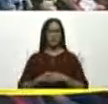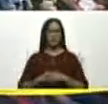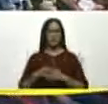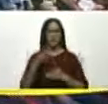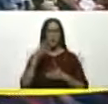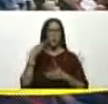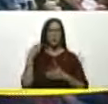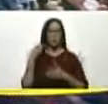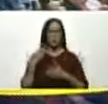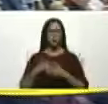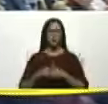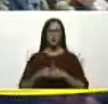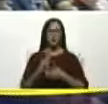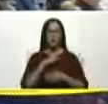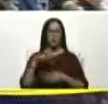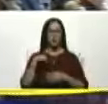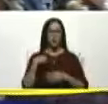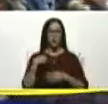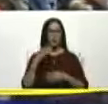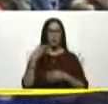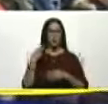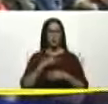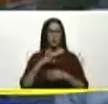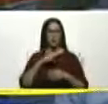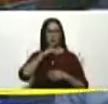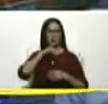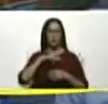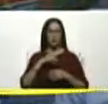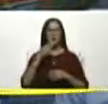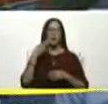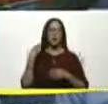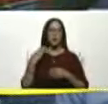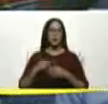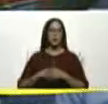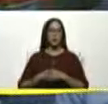de orgullo. De orgullo por lo nuestro, de orgullo por nuestra historia, de orgullo